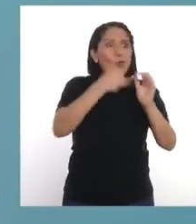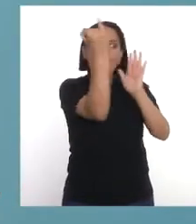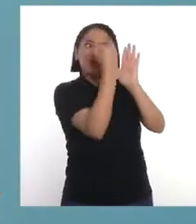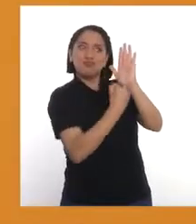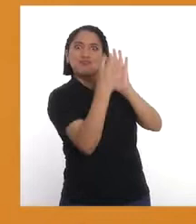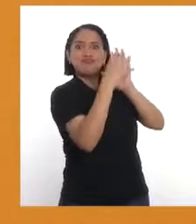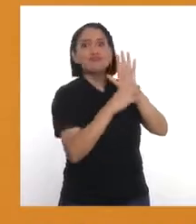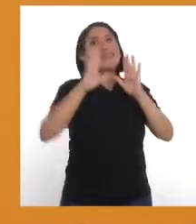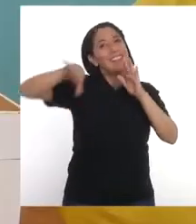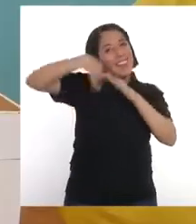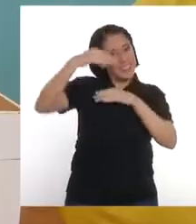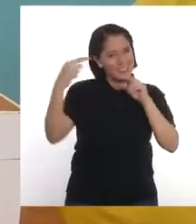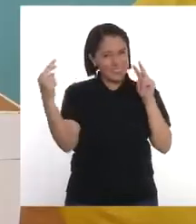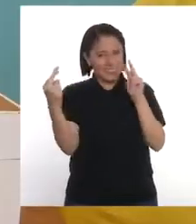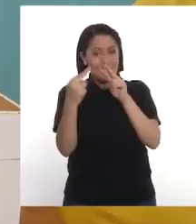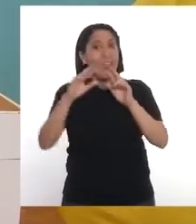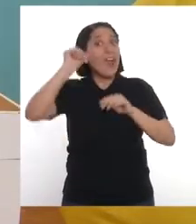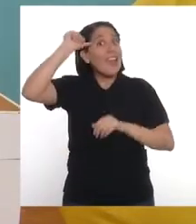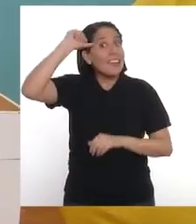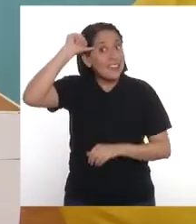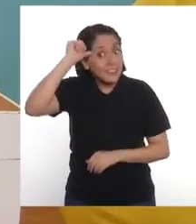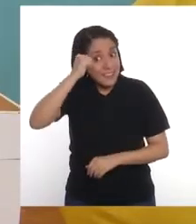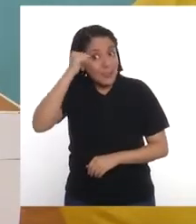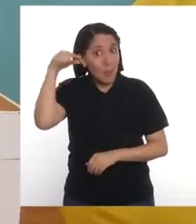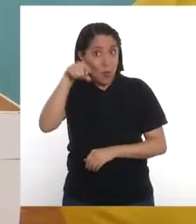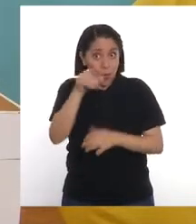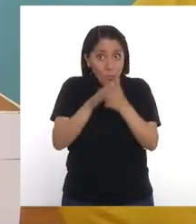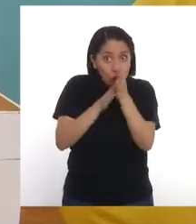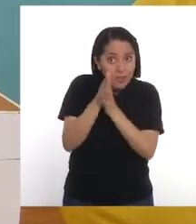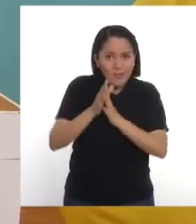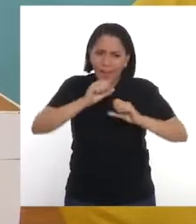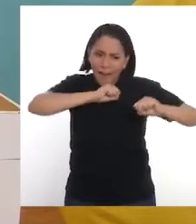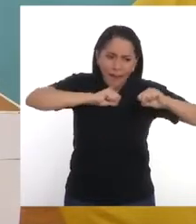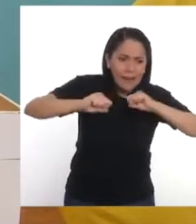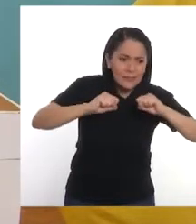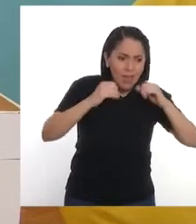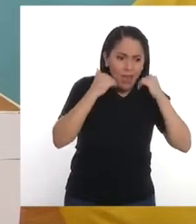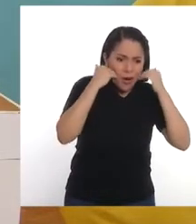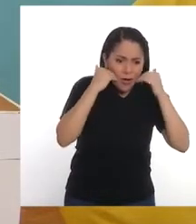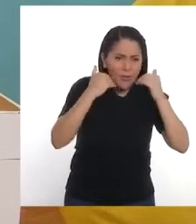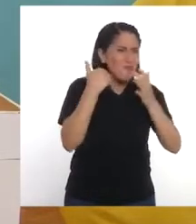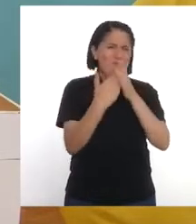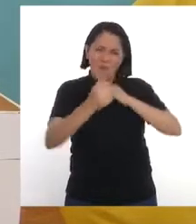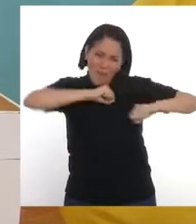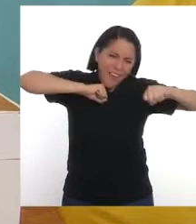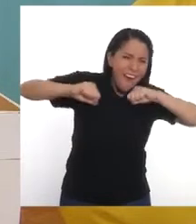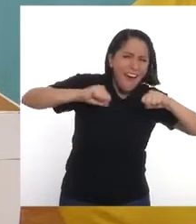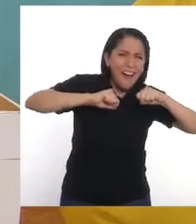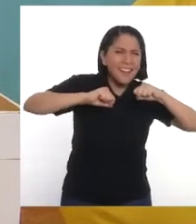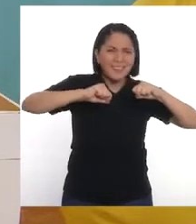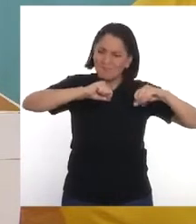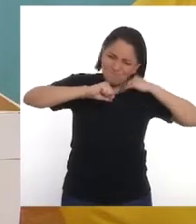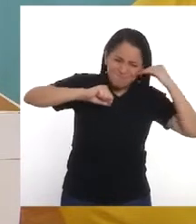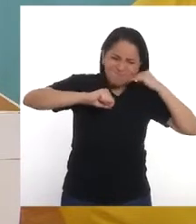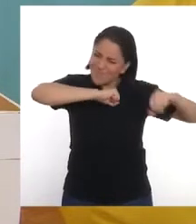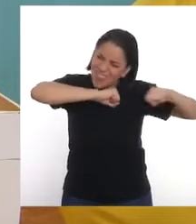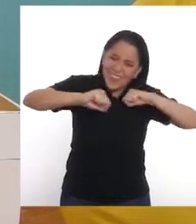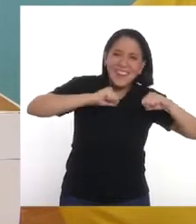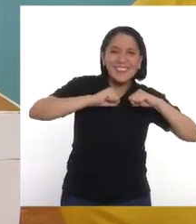historietas. ¡Hasta pronto! Y recuerda, si quieres hacer algo y tienes roche, solo hazlo. Aunque sea con